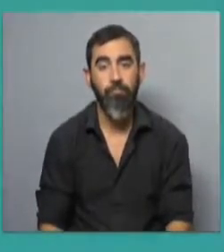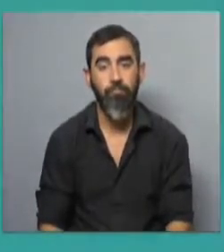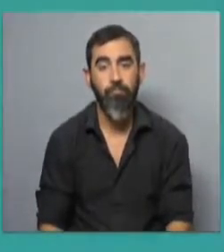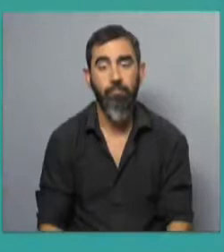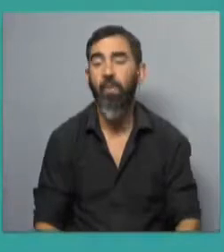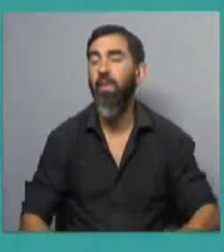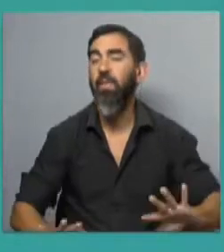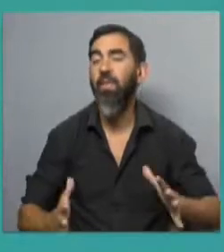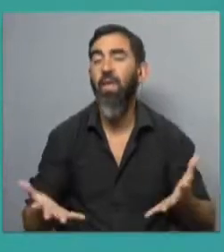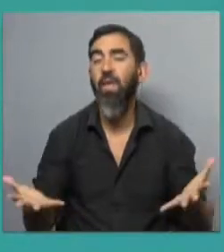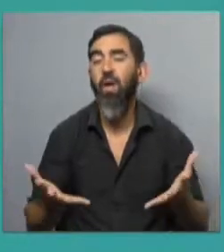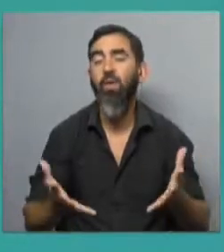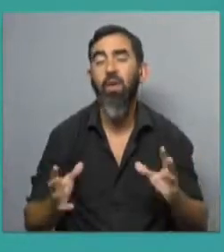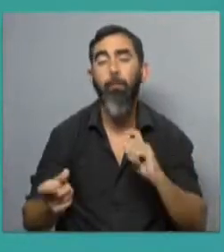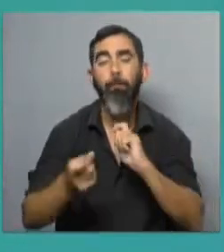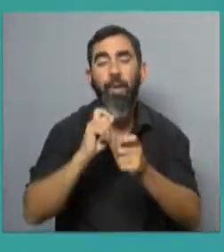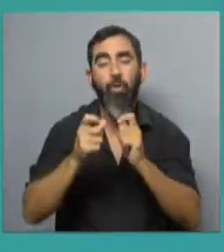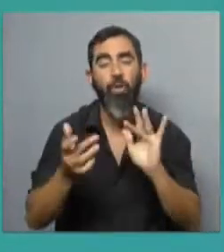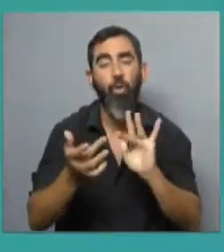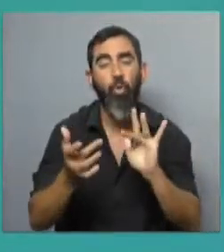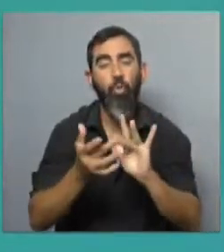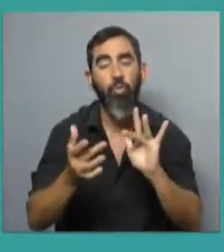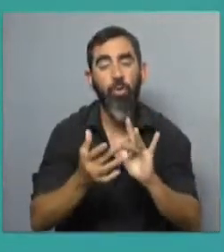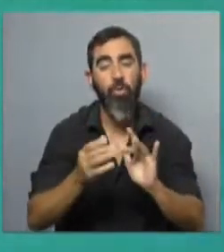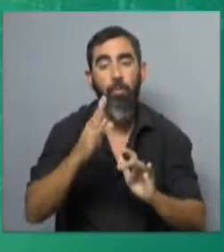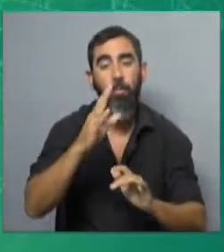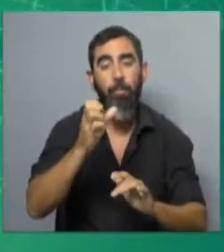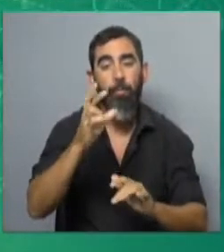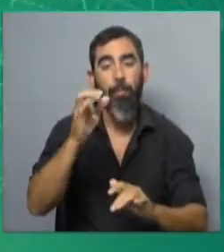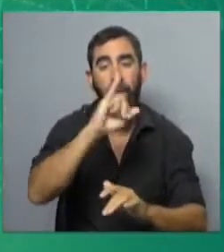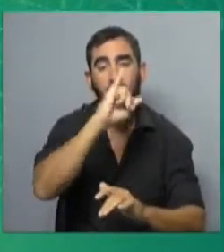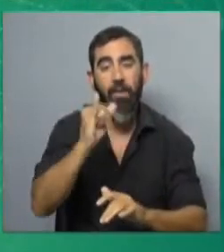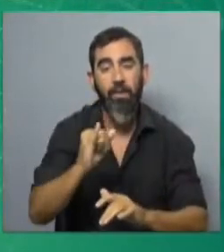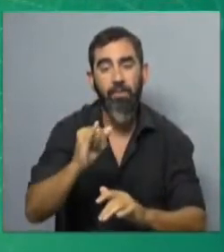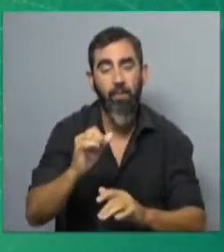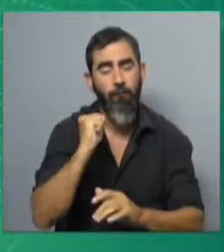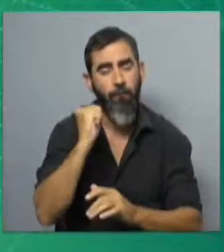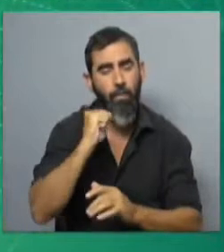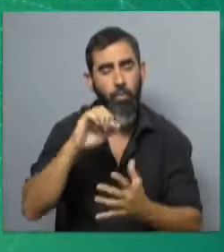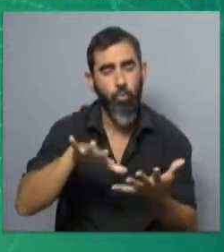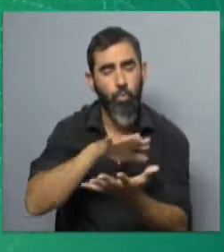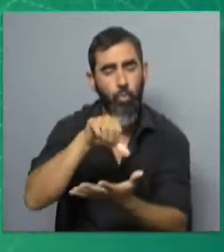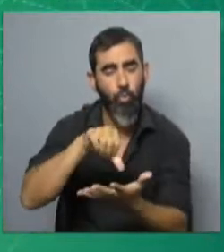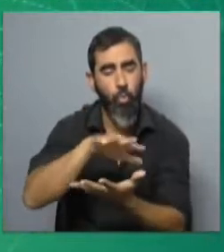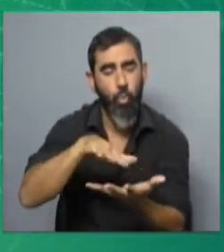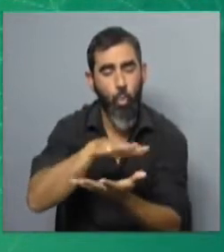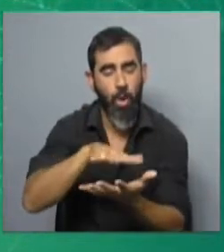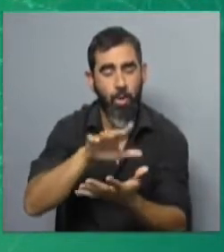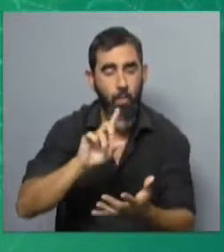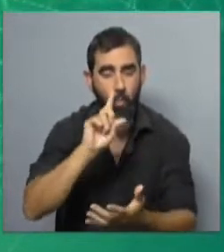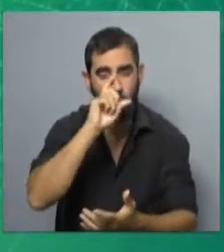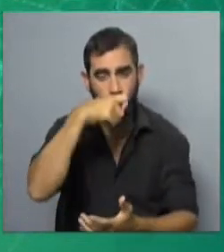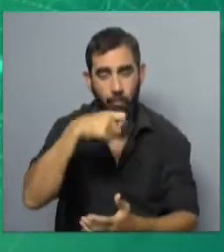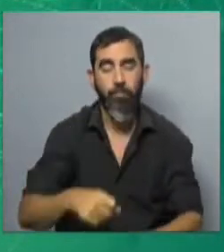A ver en qué están trabajando nuestros periodistas. Es el caso de Mauricio Pérez, que está en un lugar emblemático de la capital. ¿Cómo estás, Mauricio?